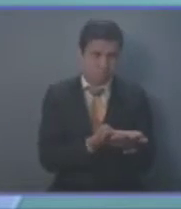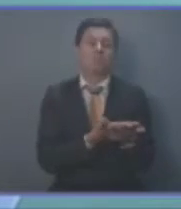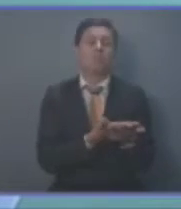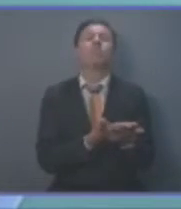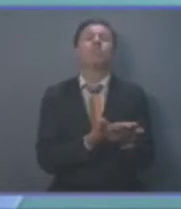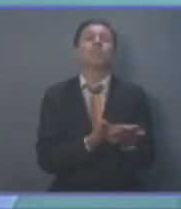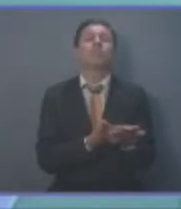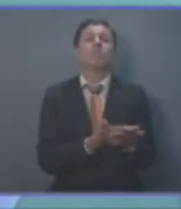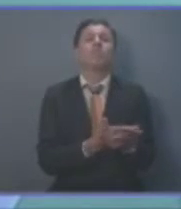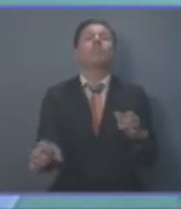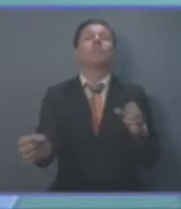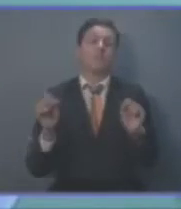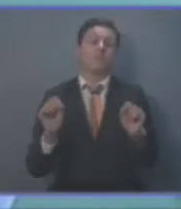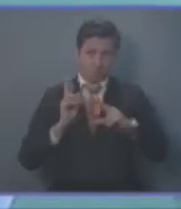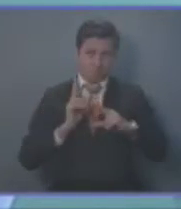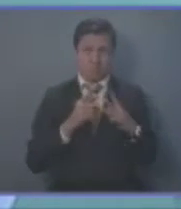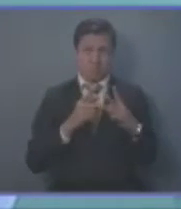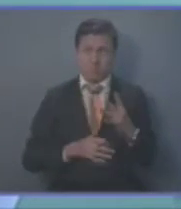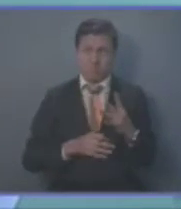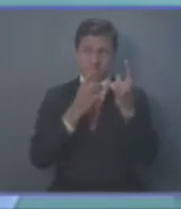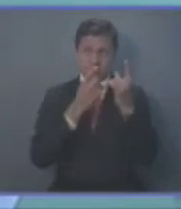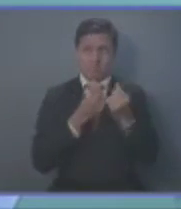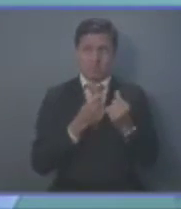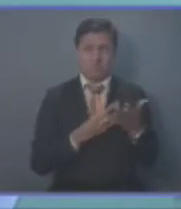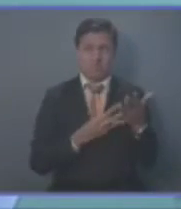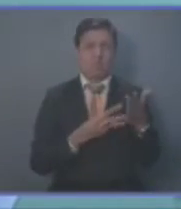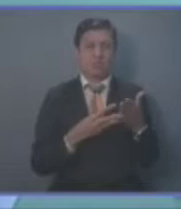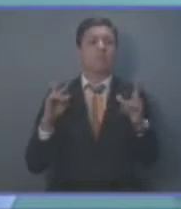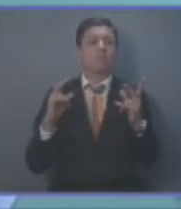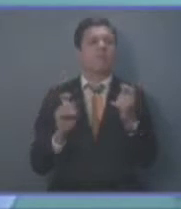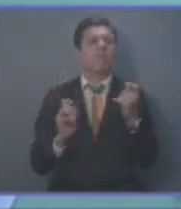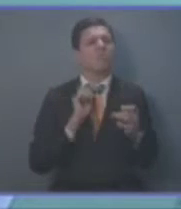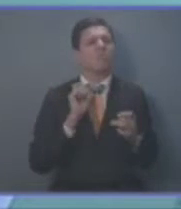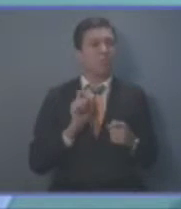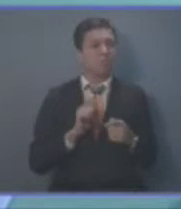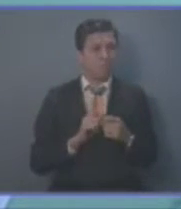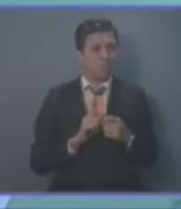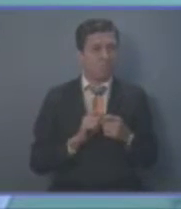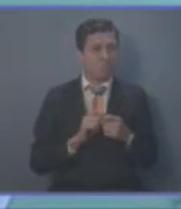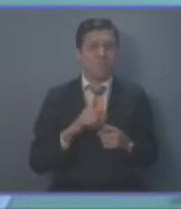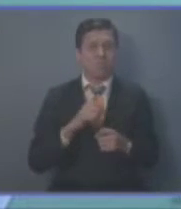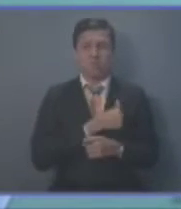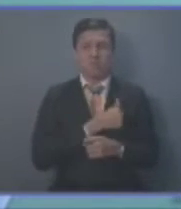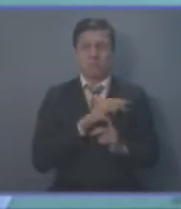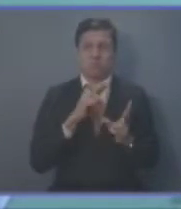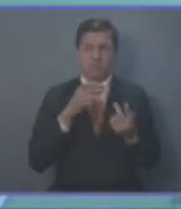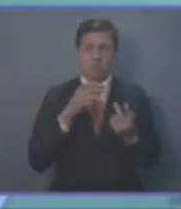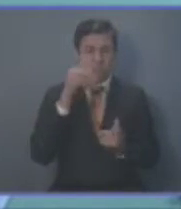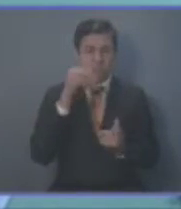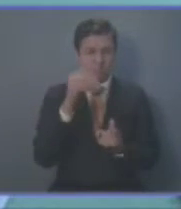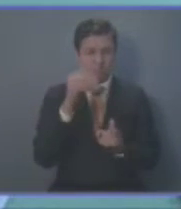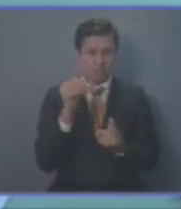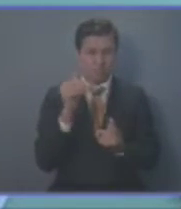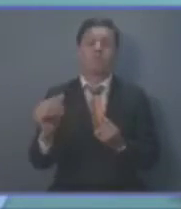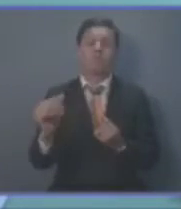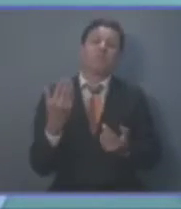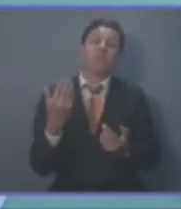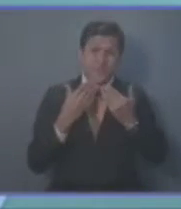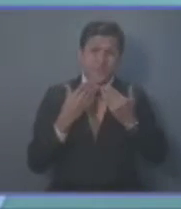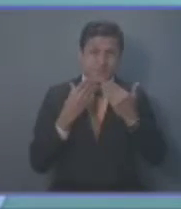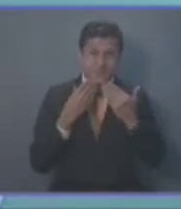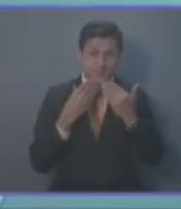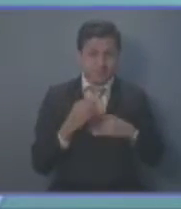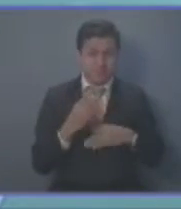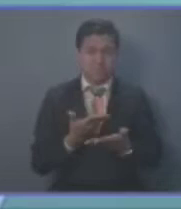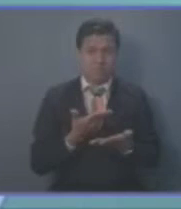en el sentido se reforme la Ley de Presupuesto en la parte correspondiente al ramo de Educación. Se explica en la